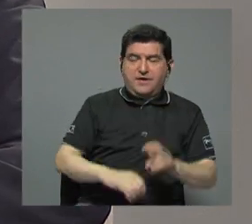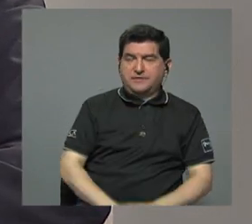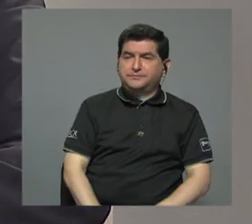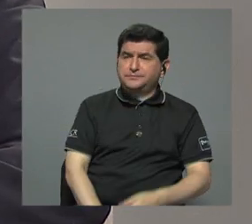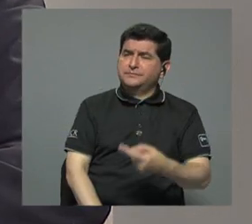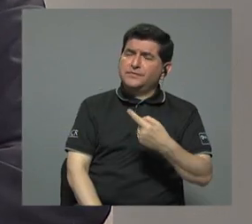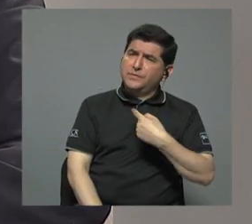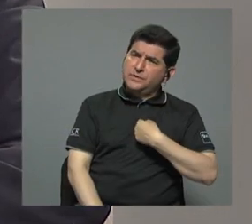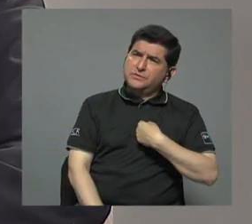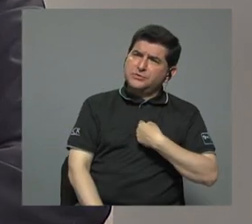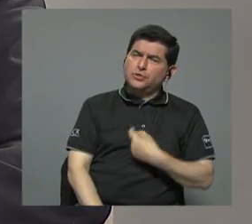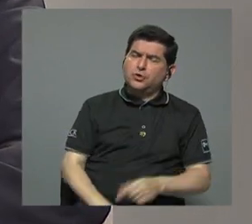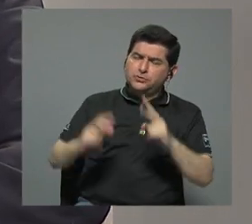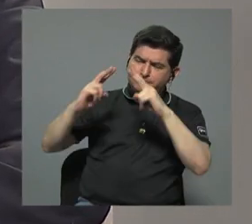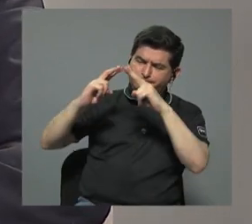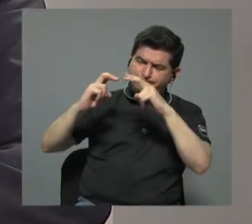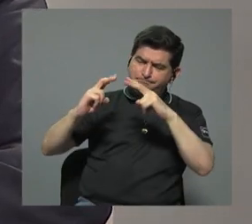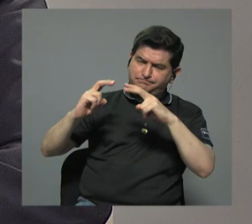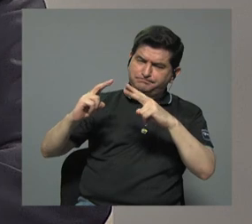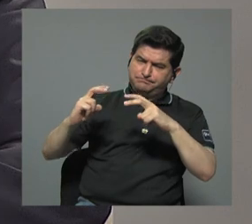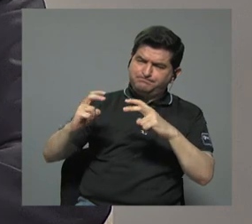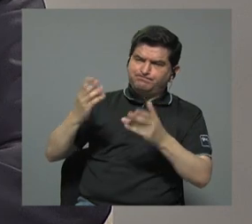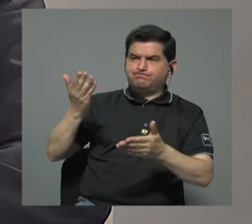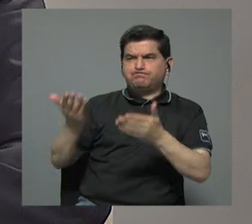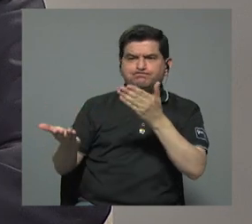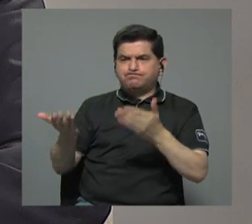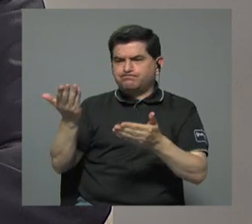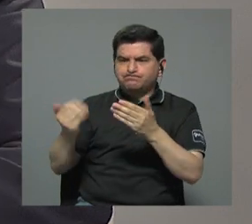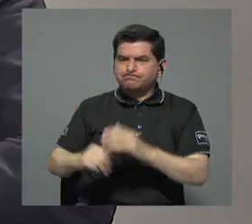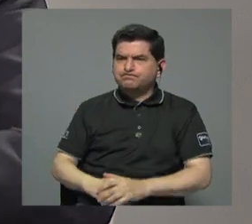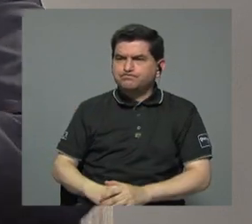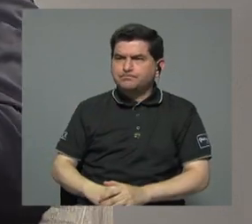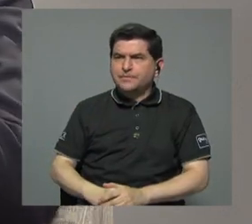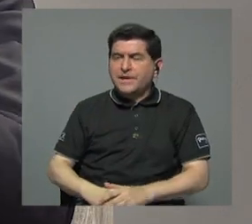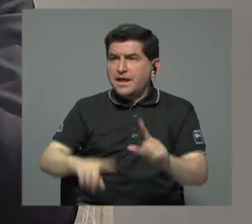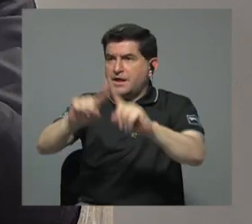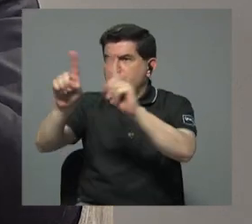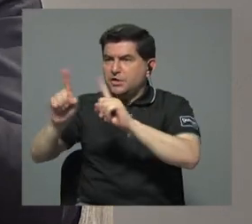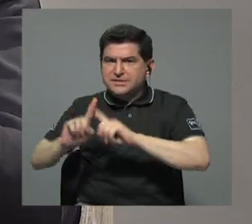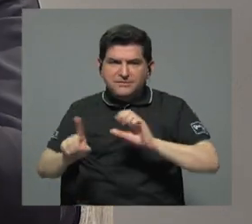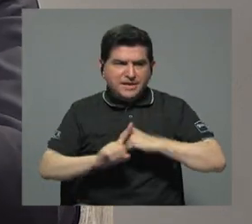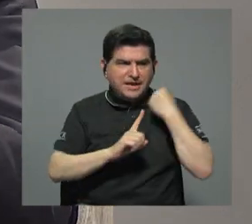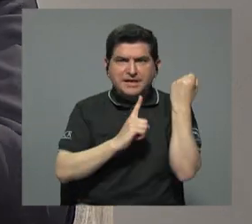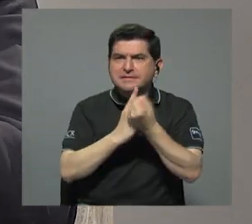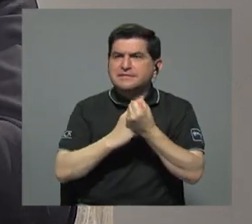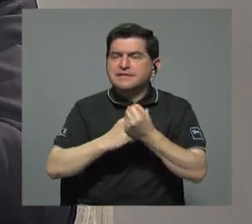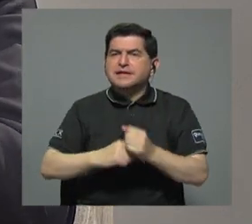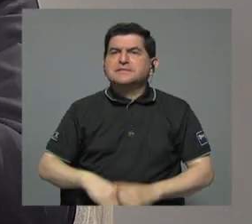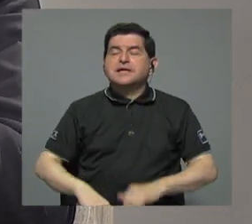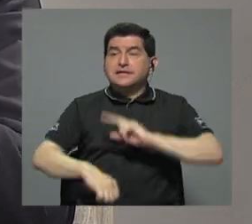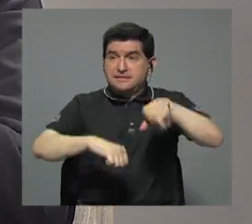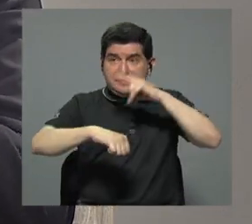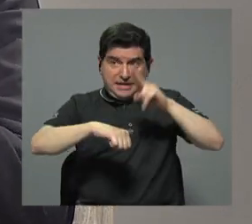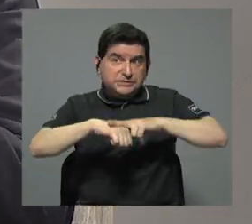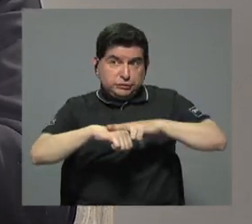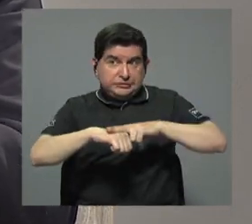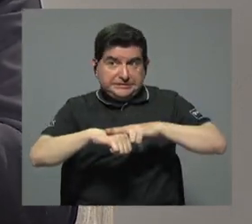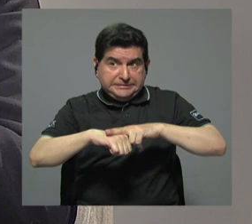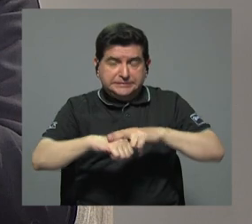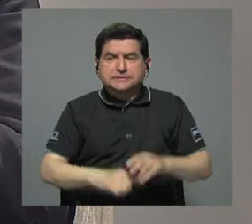al examinar digamos la paleta de colores en el espectro nacional